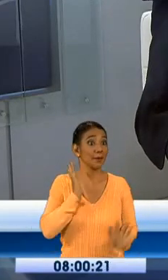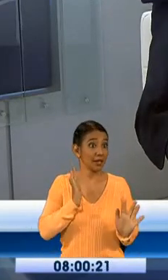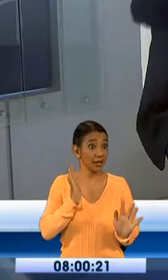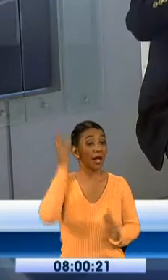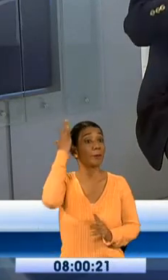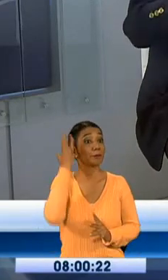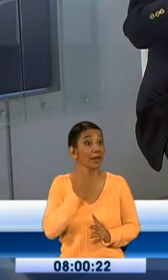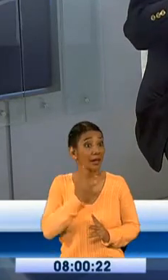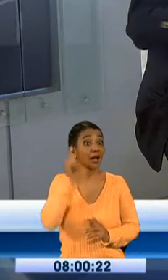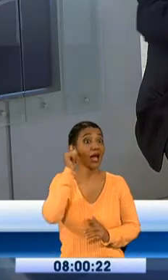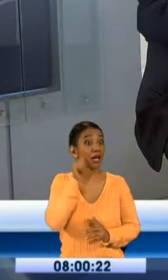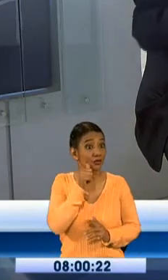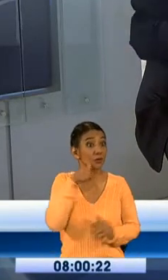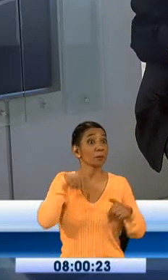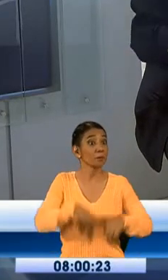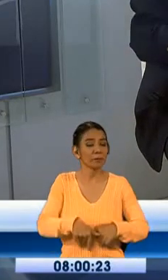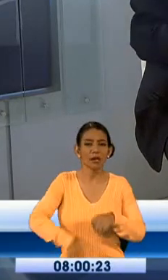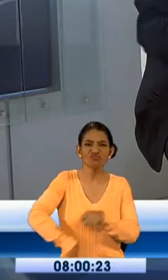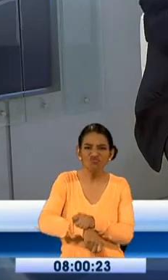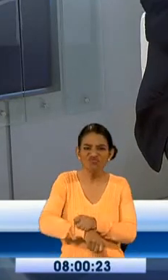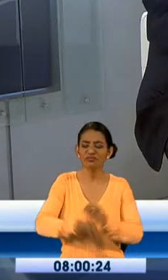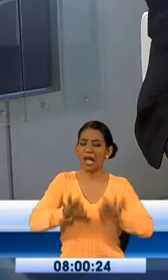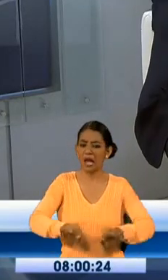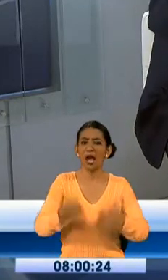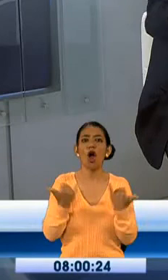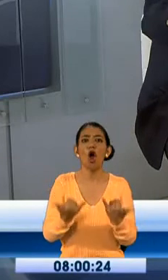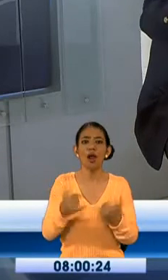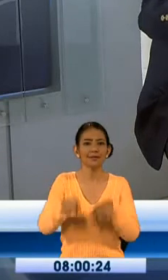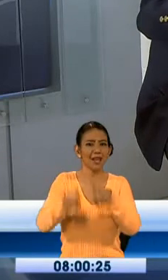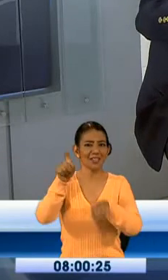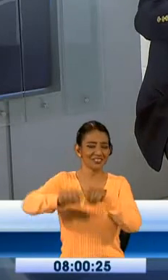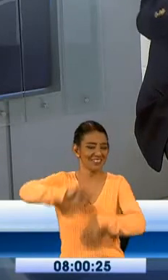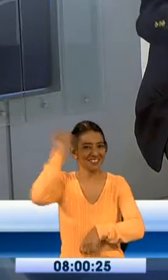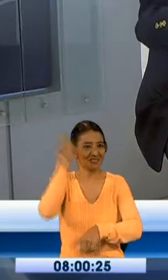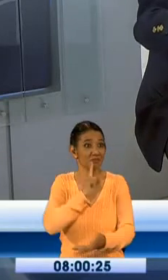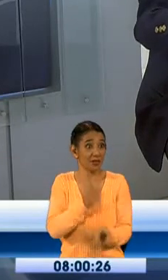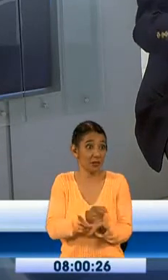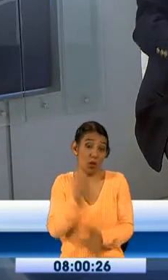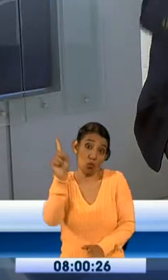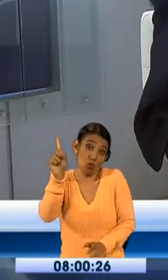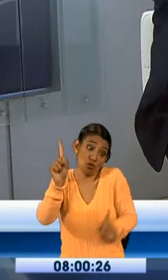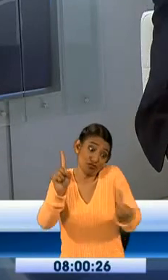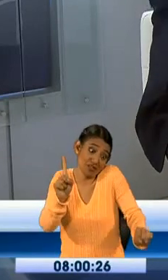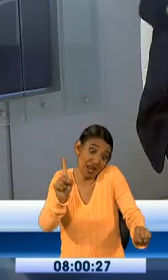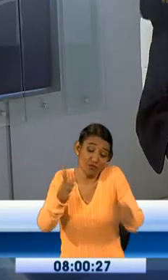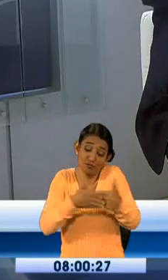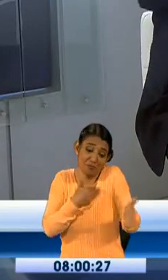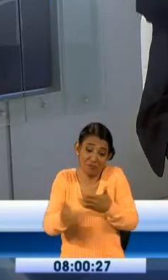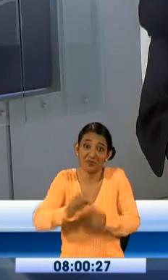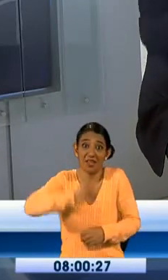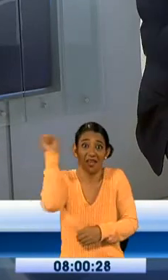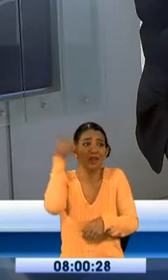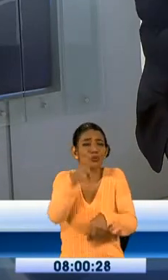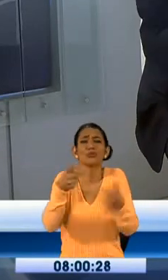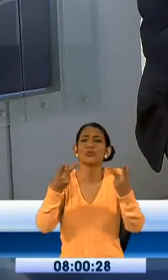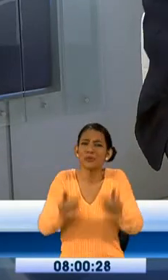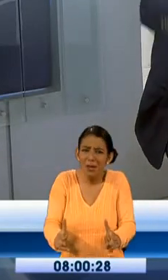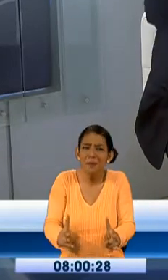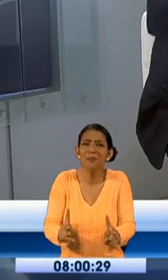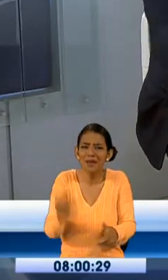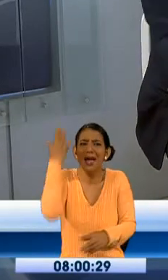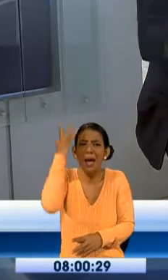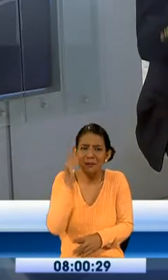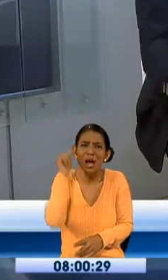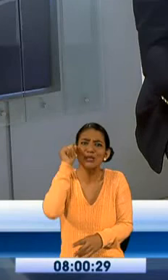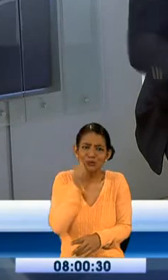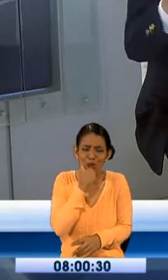las mejores energías a la selección, porque hoy ganamos. Hoy ganamos, aunque sea 1-0, pero ganamos. Aparte usted, vístase de amarillo, azul y rojo.